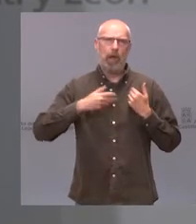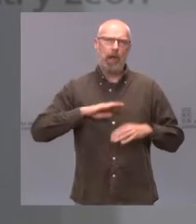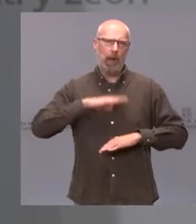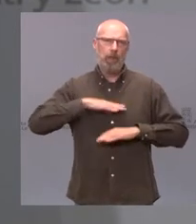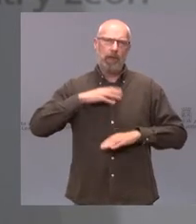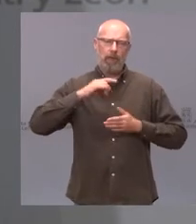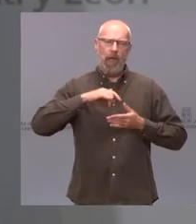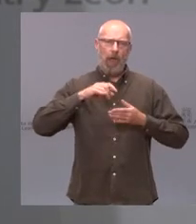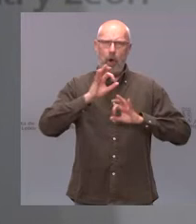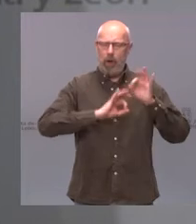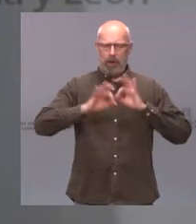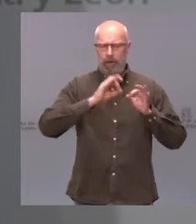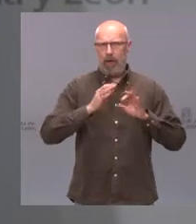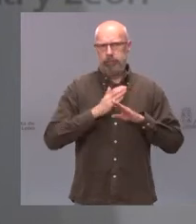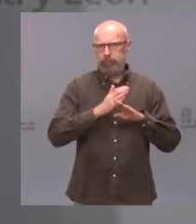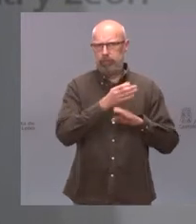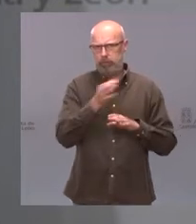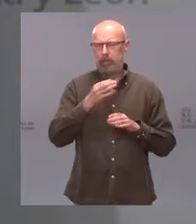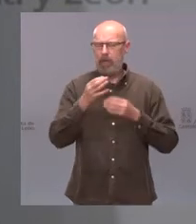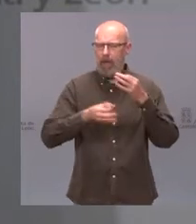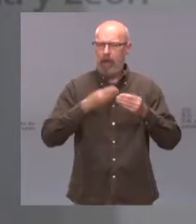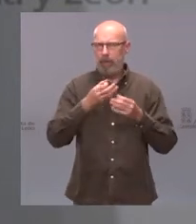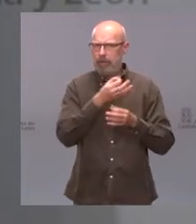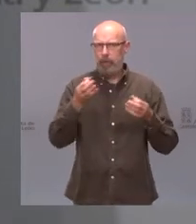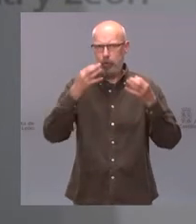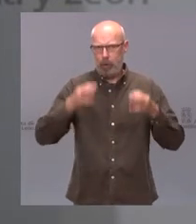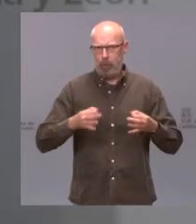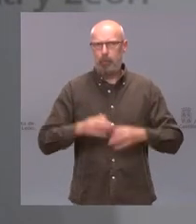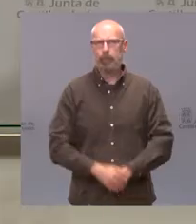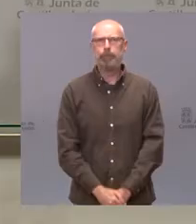campaña de vacunación y estoy seguro de que se hará correctamente.